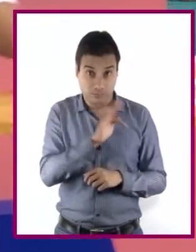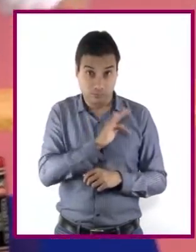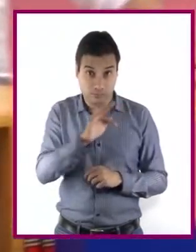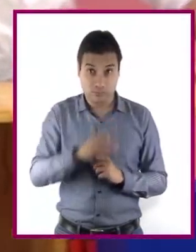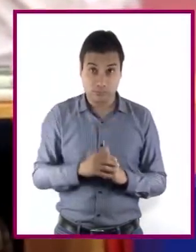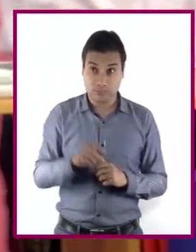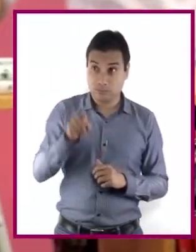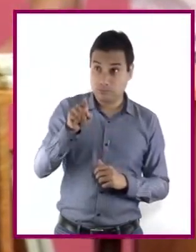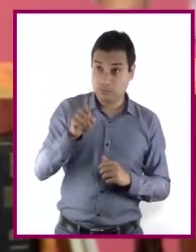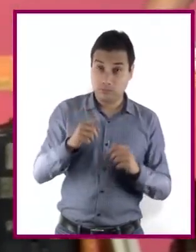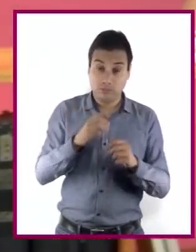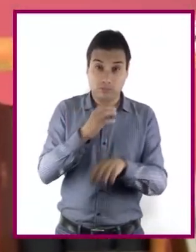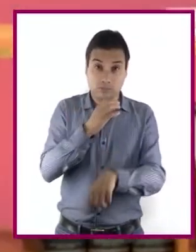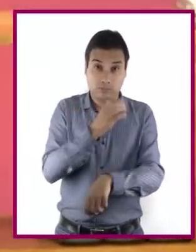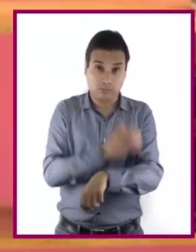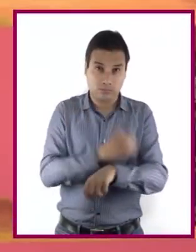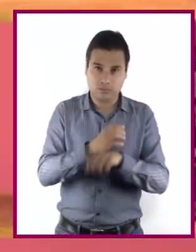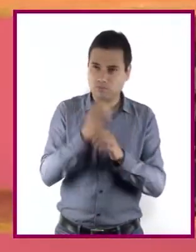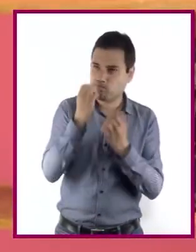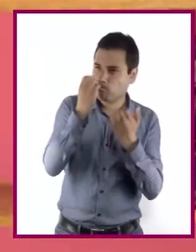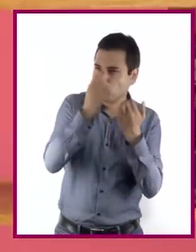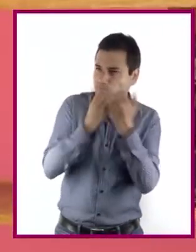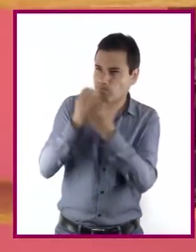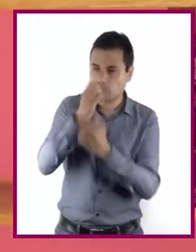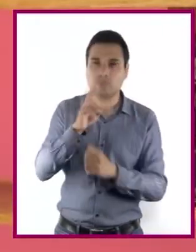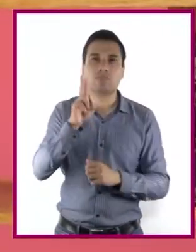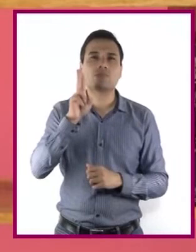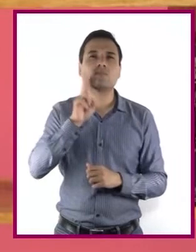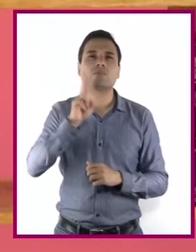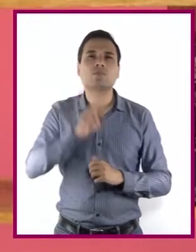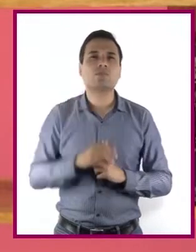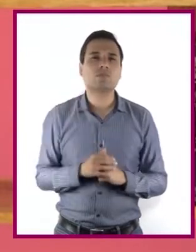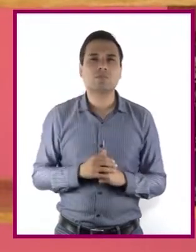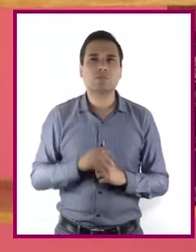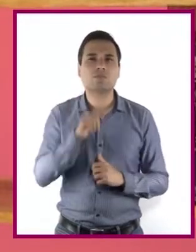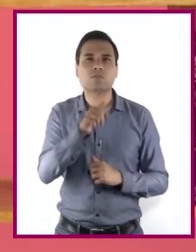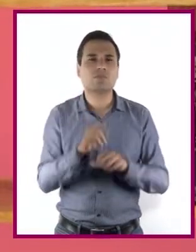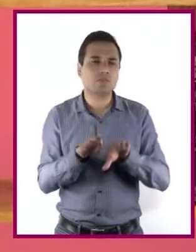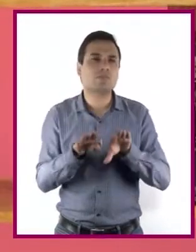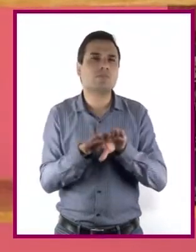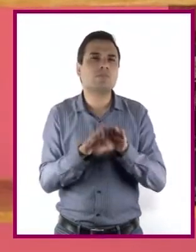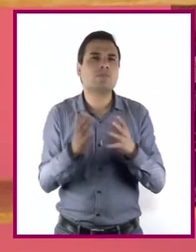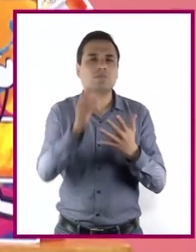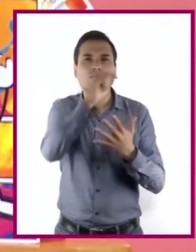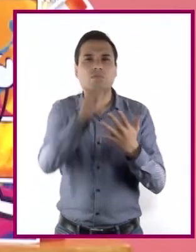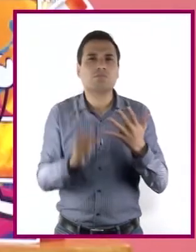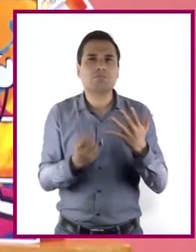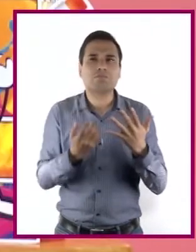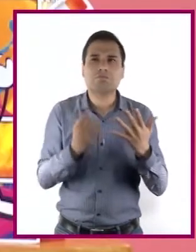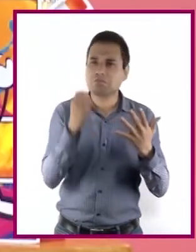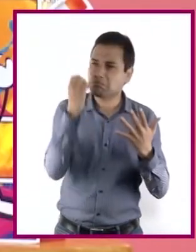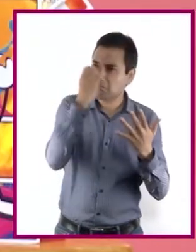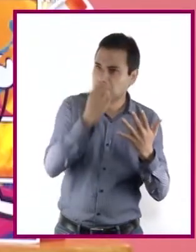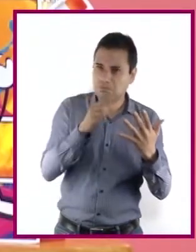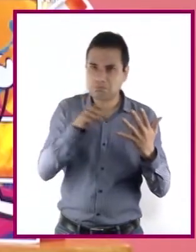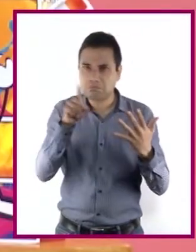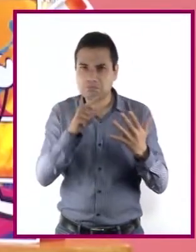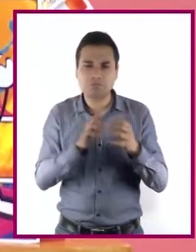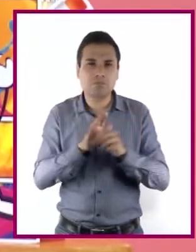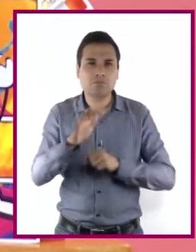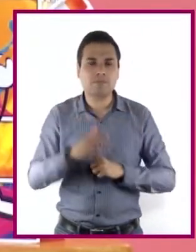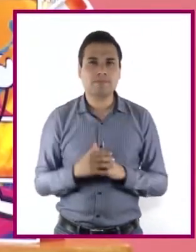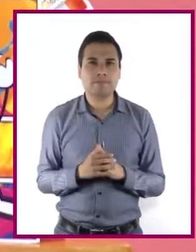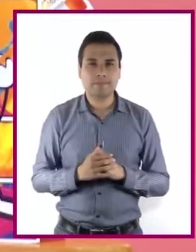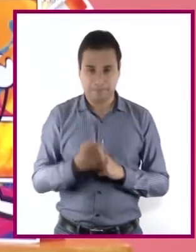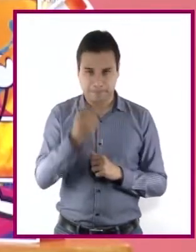sus compañeros y por ello los invito a que reflexionen qué deben hacer y qué elementos deben tomar en cuenta. De entrada, me parece